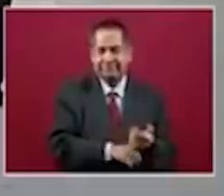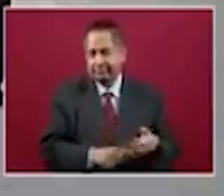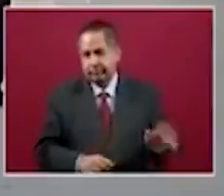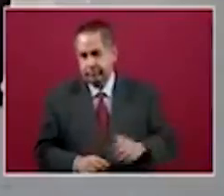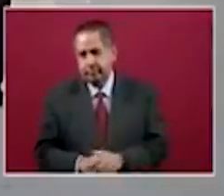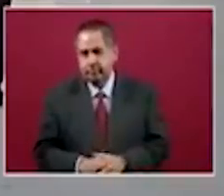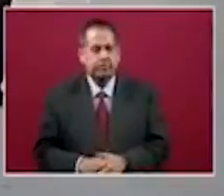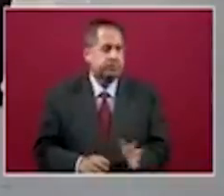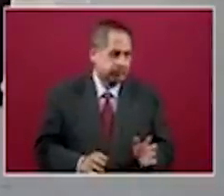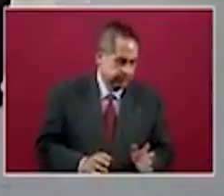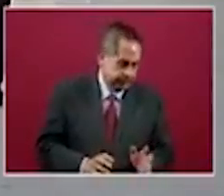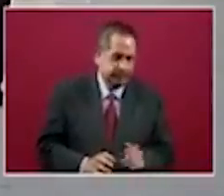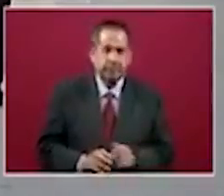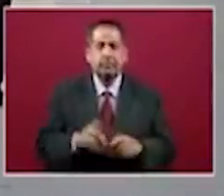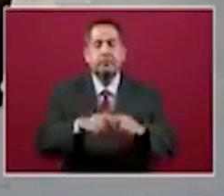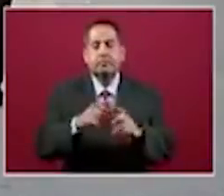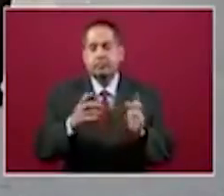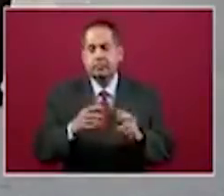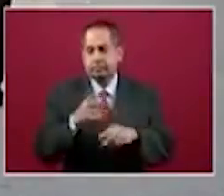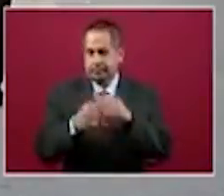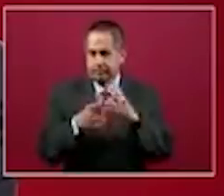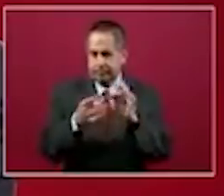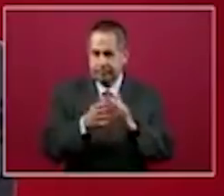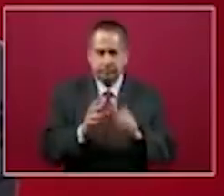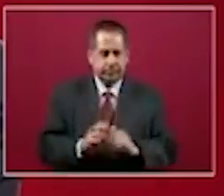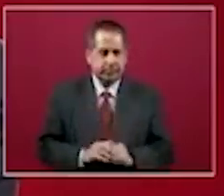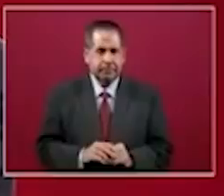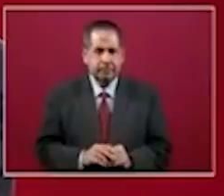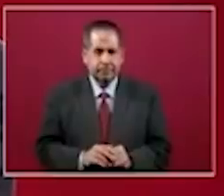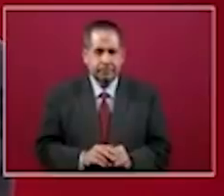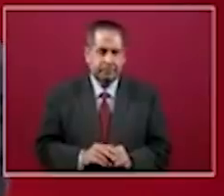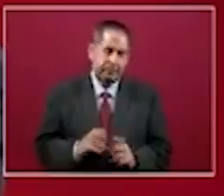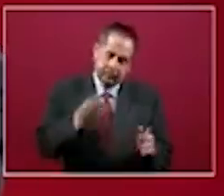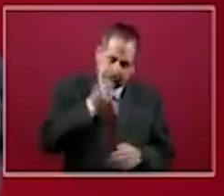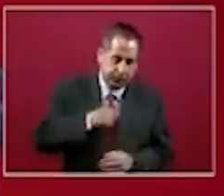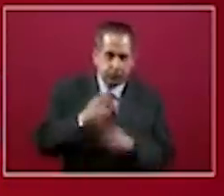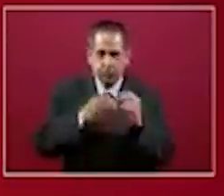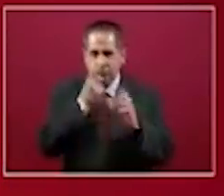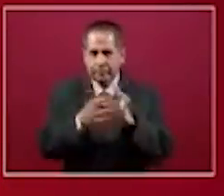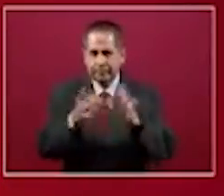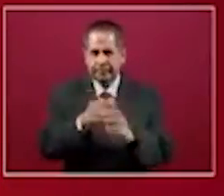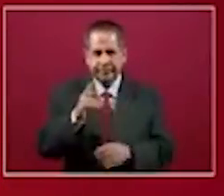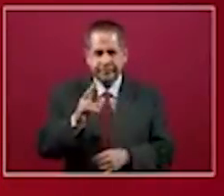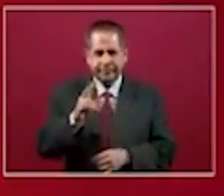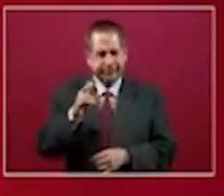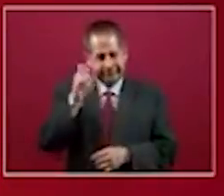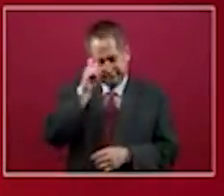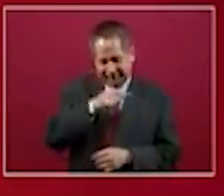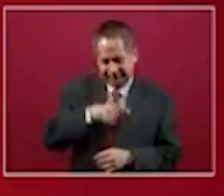Bueno, me van a obligar ya, ni modo, me cuesta mucho trabajo